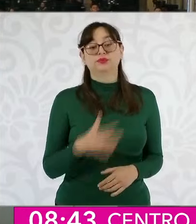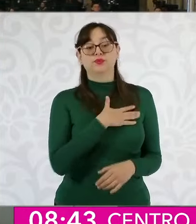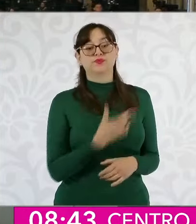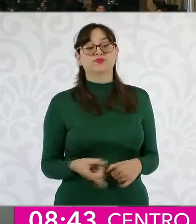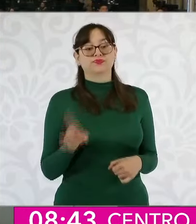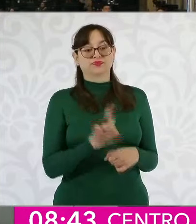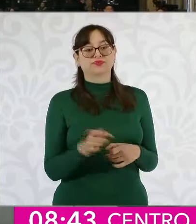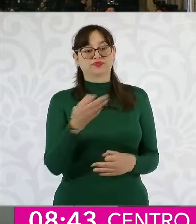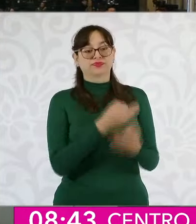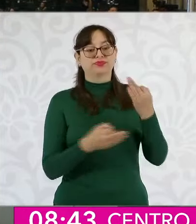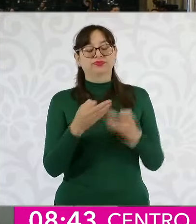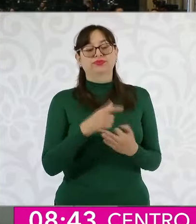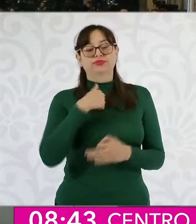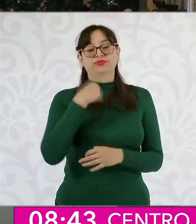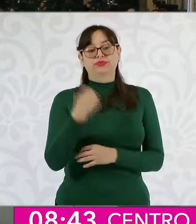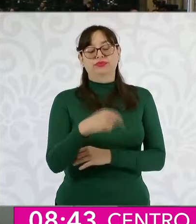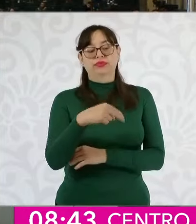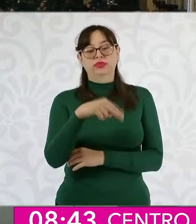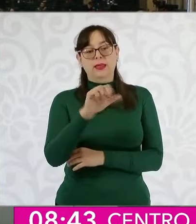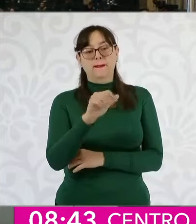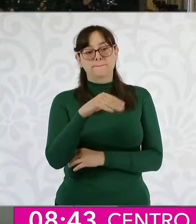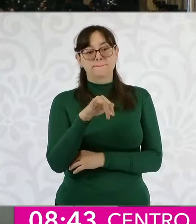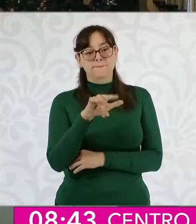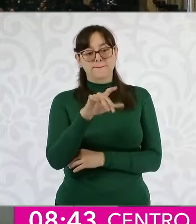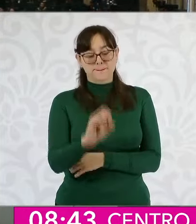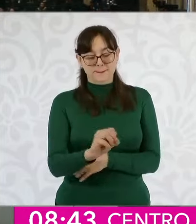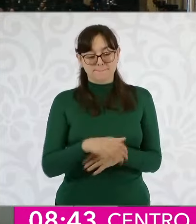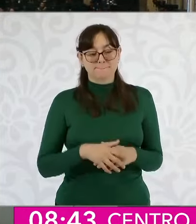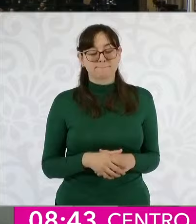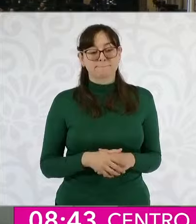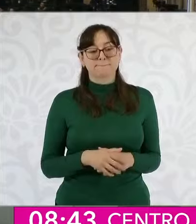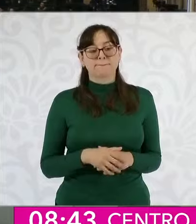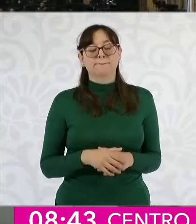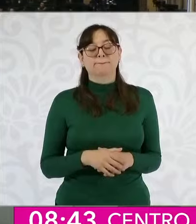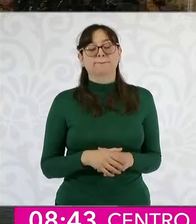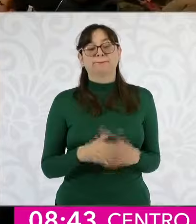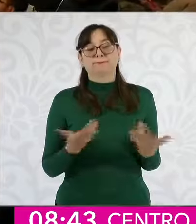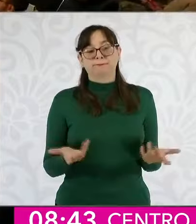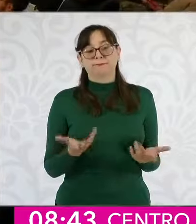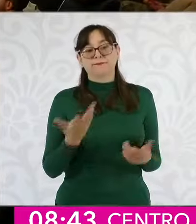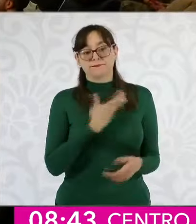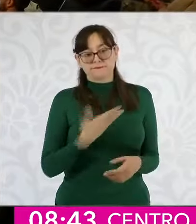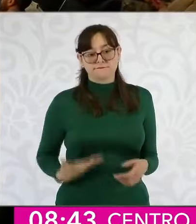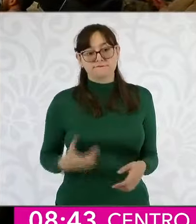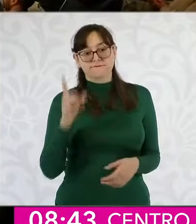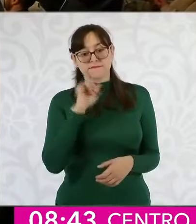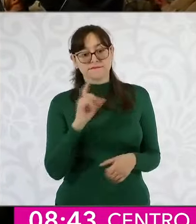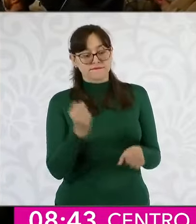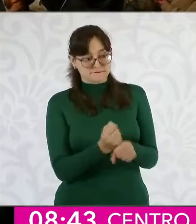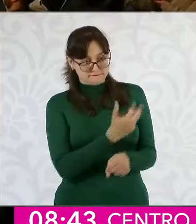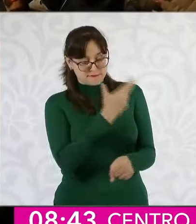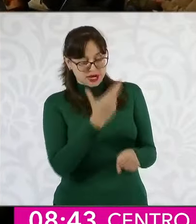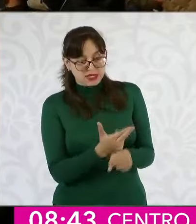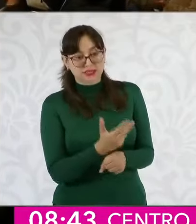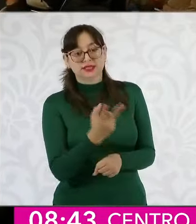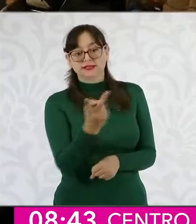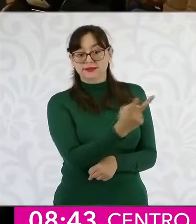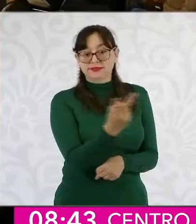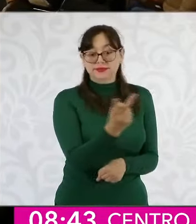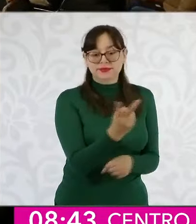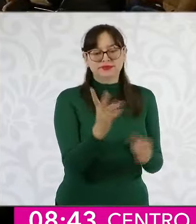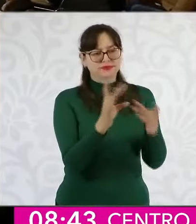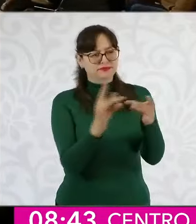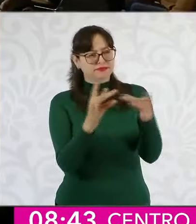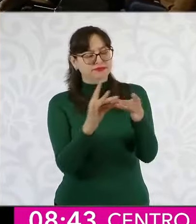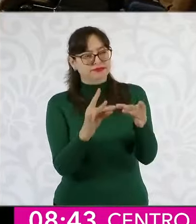Buenos días a todos. Camila Ayala del CIO. Justamente, presidenta, secretario, mencionaban los efectos